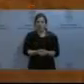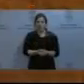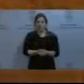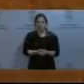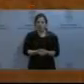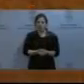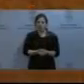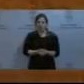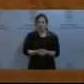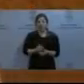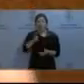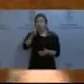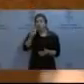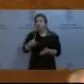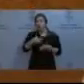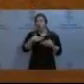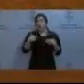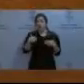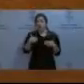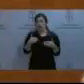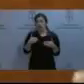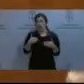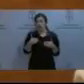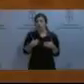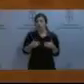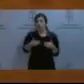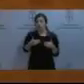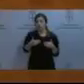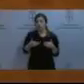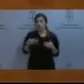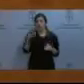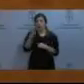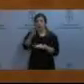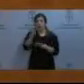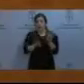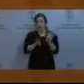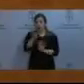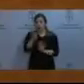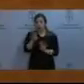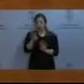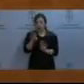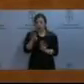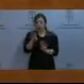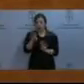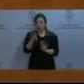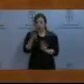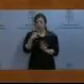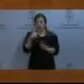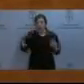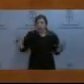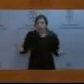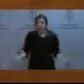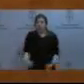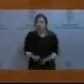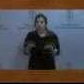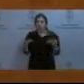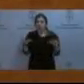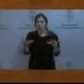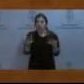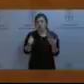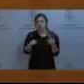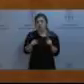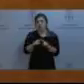vaya a ser el futuro del hospital de Cangas de Narcea, el que sea, pasa por la potenciación en el área de la atención